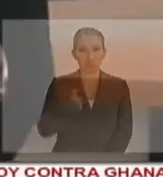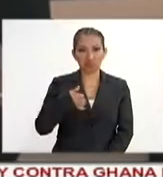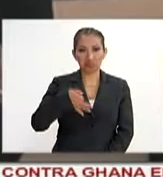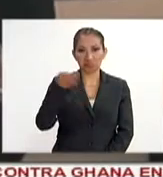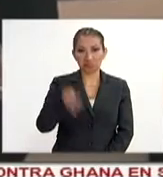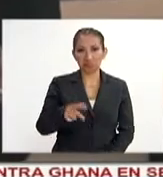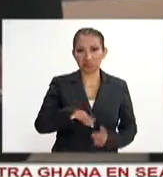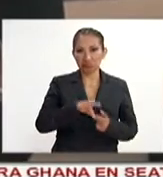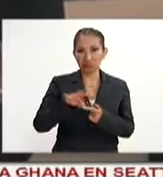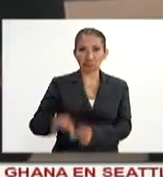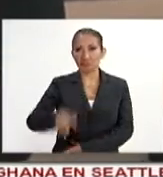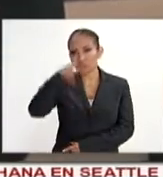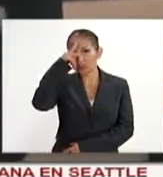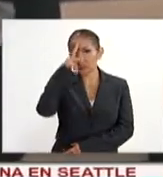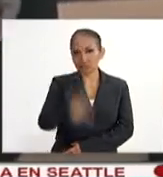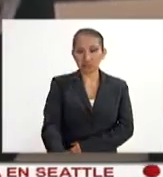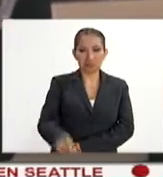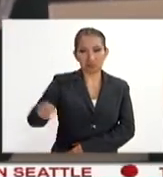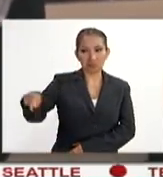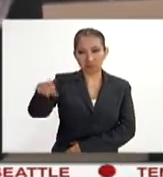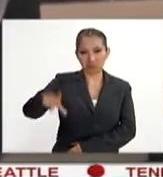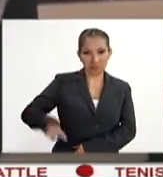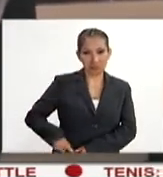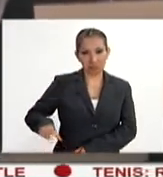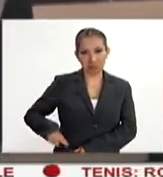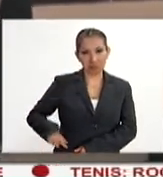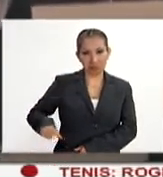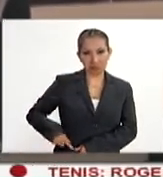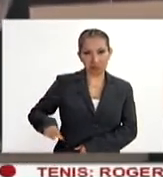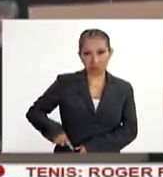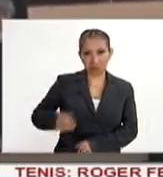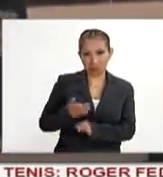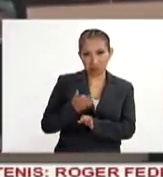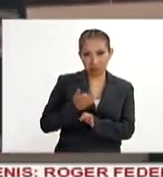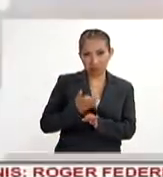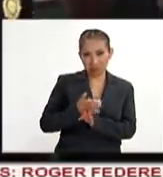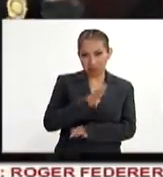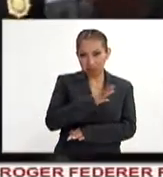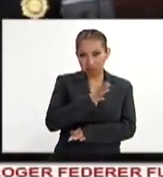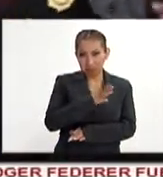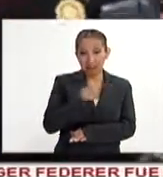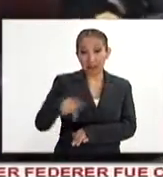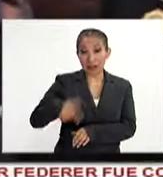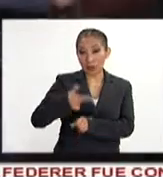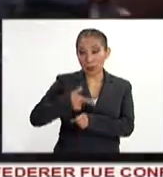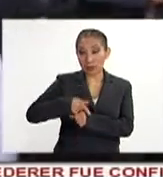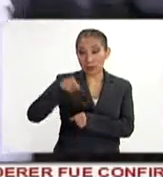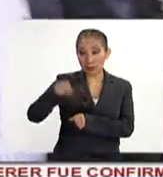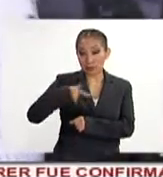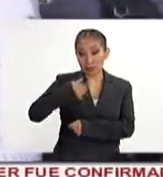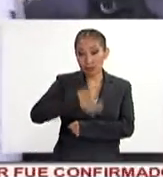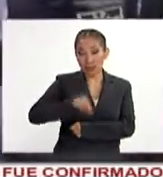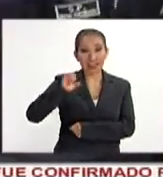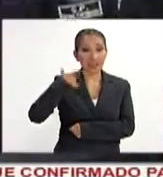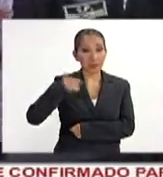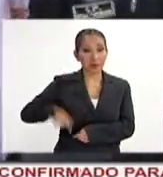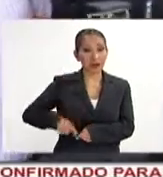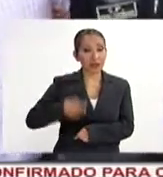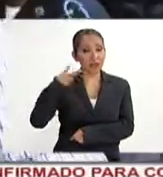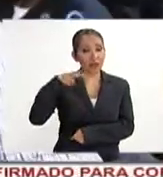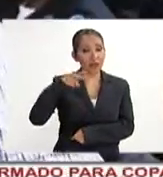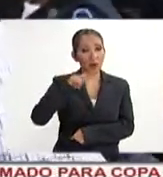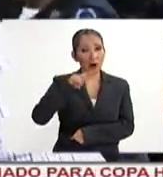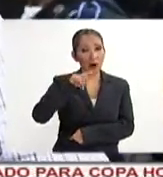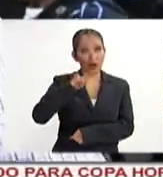Acepto la extradición que el gobierno de la administración actual. Desde Guatemala acepta el exgobernador de Veracruz,